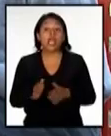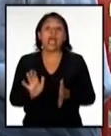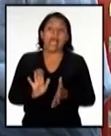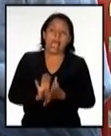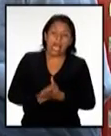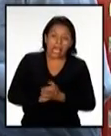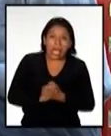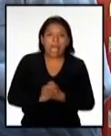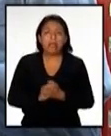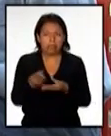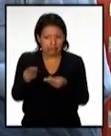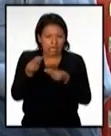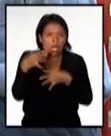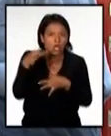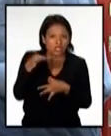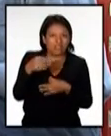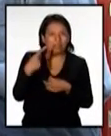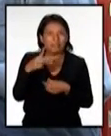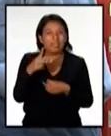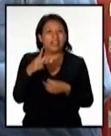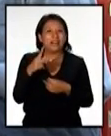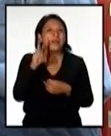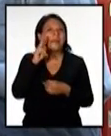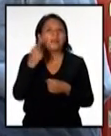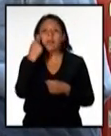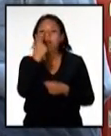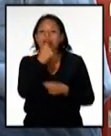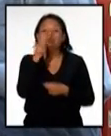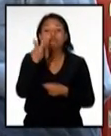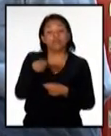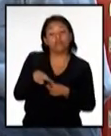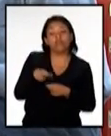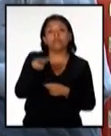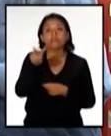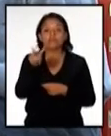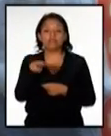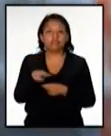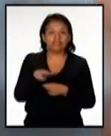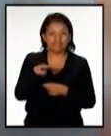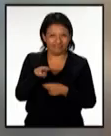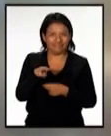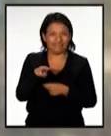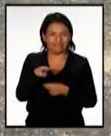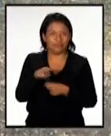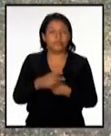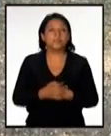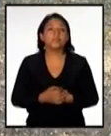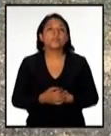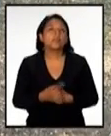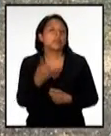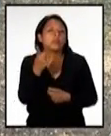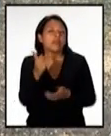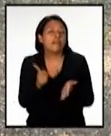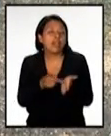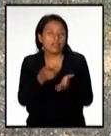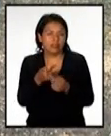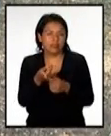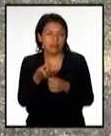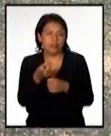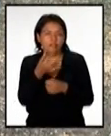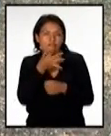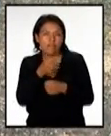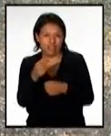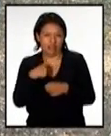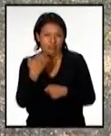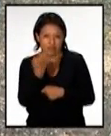Déjanos tu solicitud, pero luego se notaba la mirada de arriba abajo. Hubo un evento para el Día de las Madres